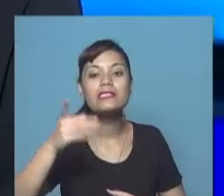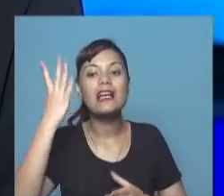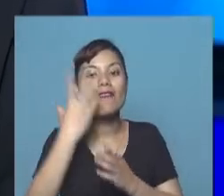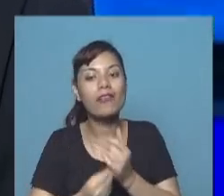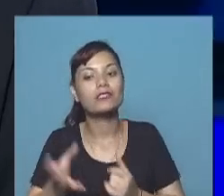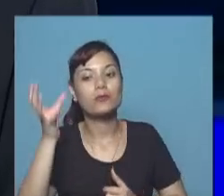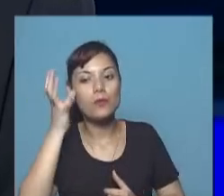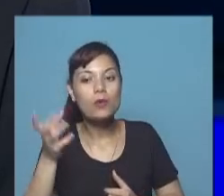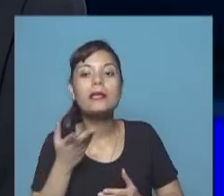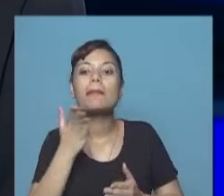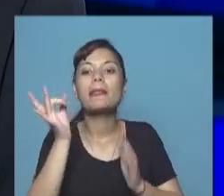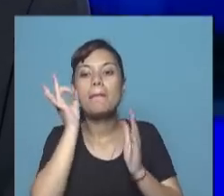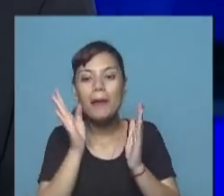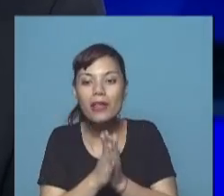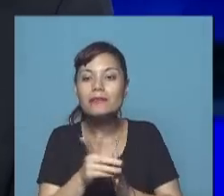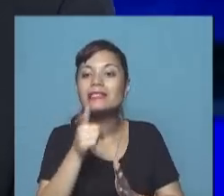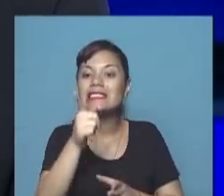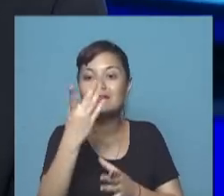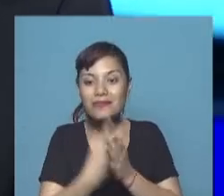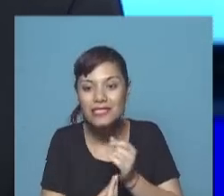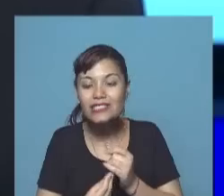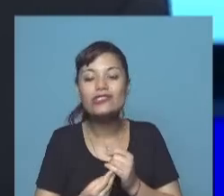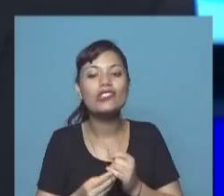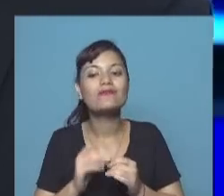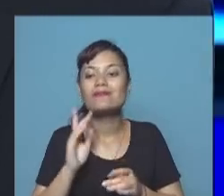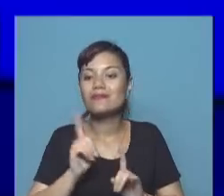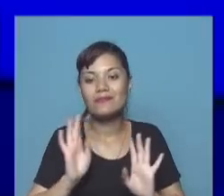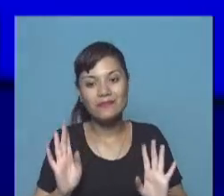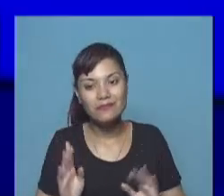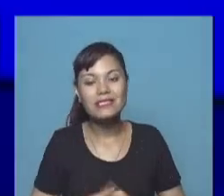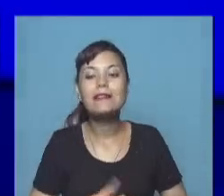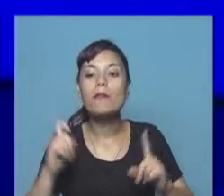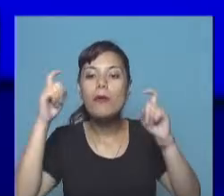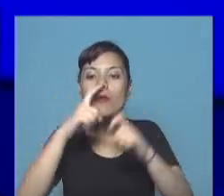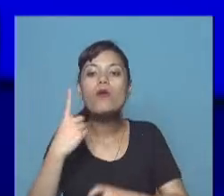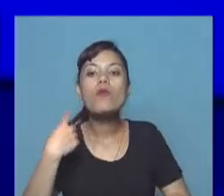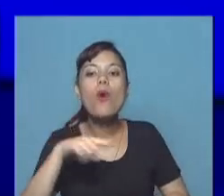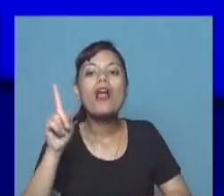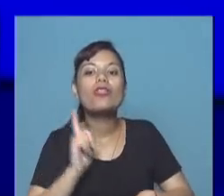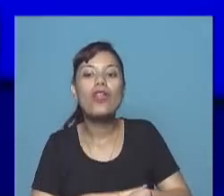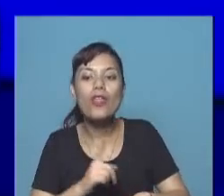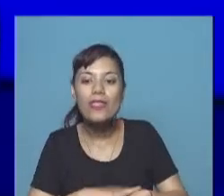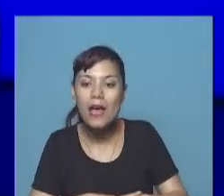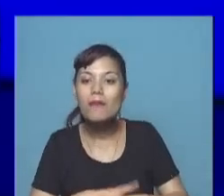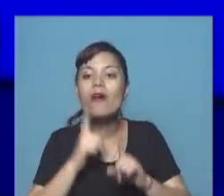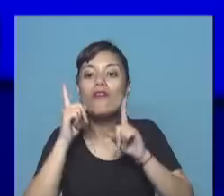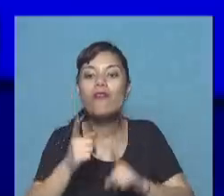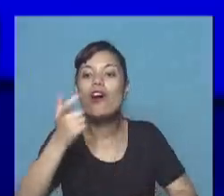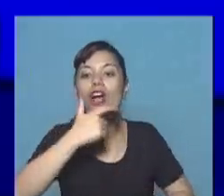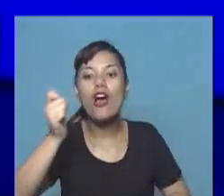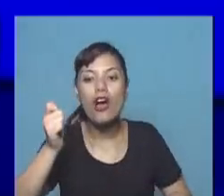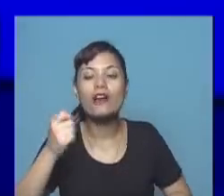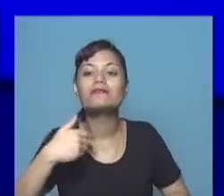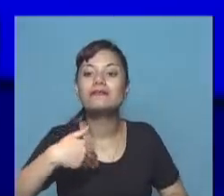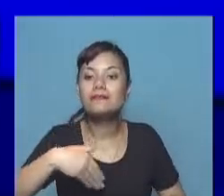equivocó y mucho, aunque pida perdón, me parece que esos errores no serán pasados por alto, Gaby. El problema es por cuánto tiempo van a quedar con esa roja, porque por